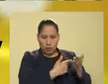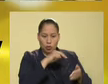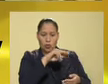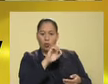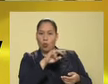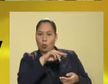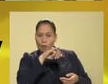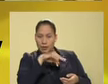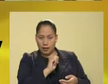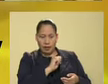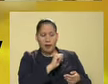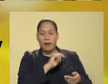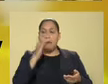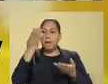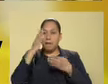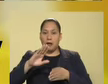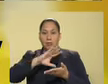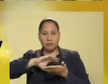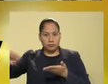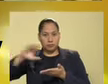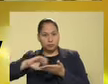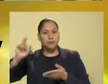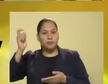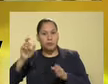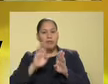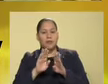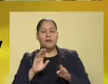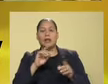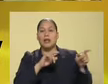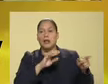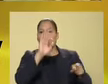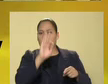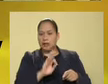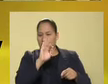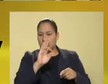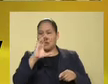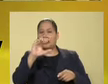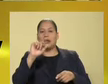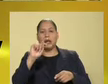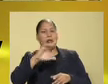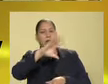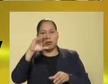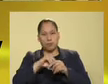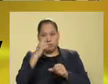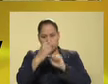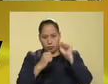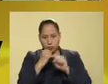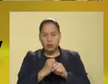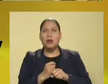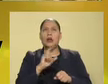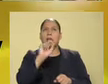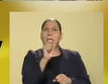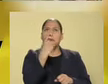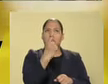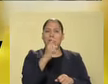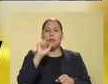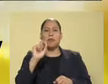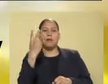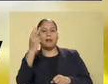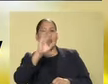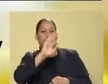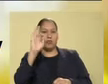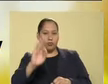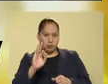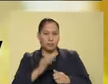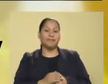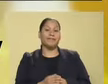de los de nómina, la tasa de interés, o sea, el CAT, el costo total anual, está entre un 21 y